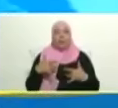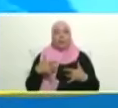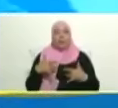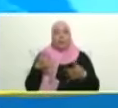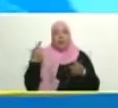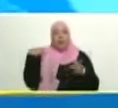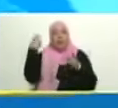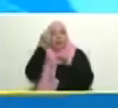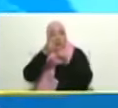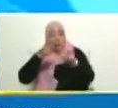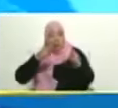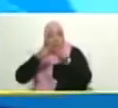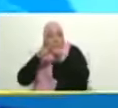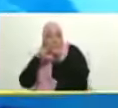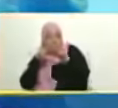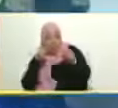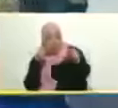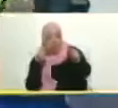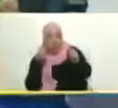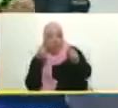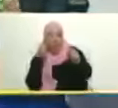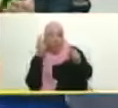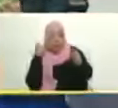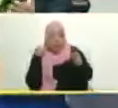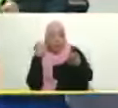a practicar fusil.